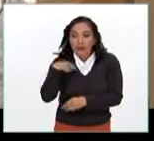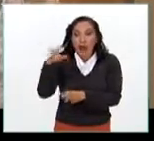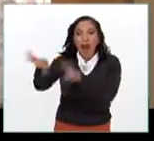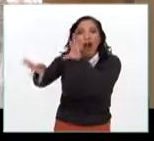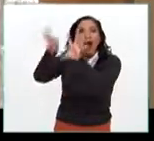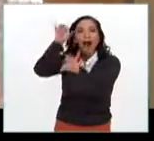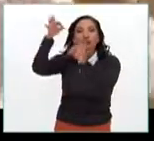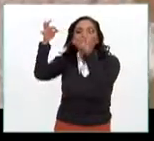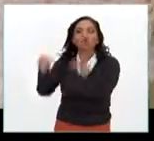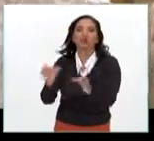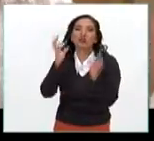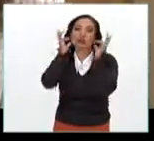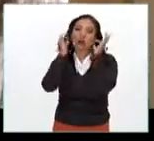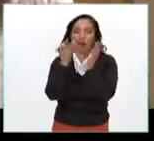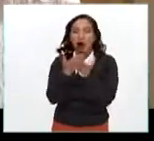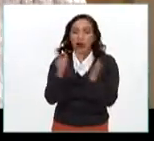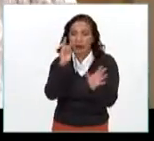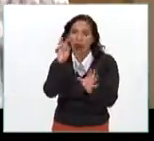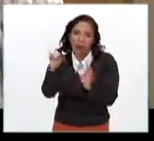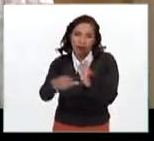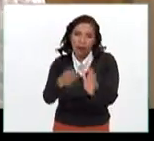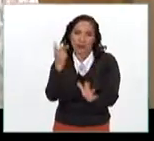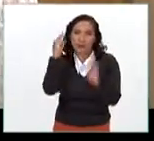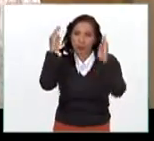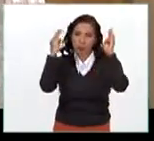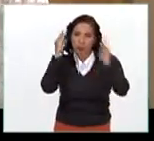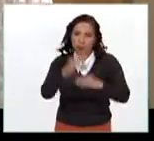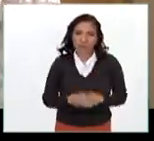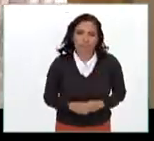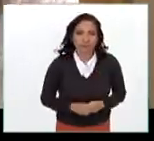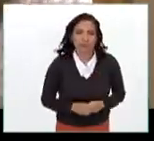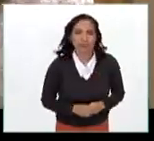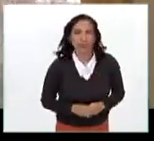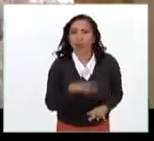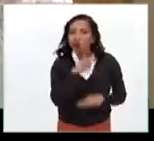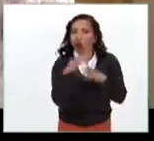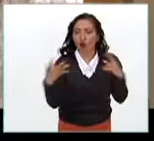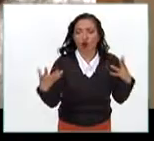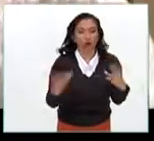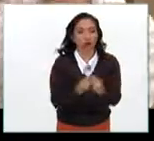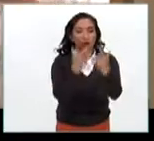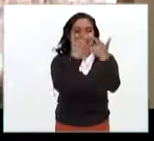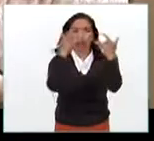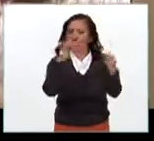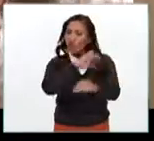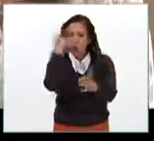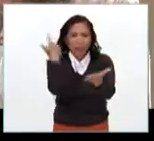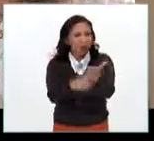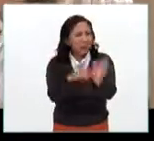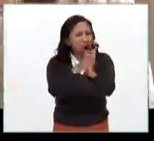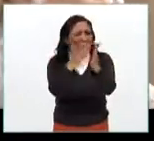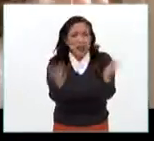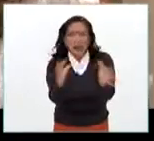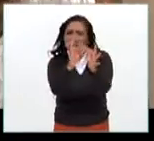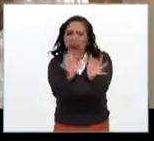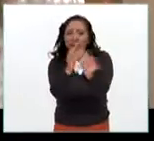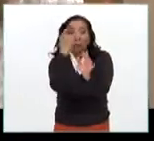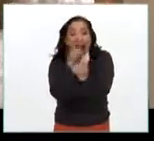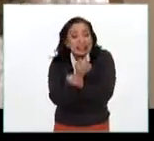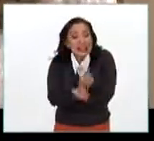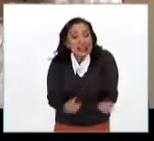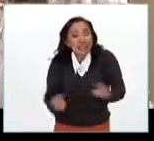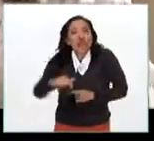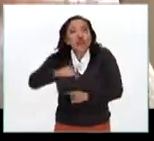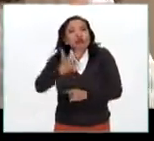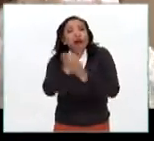las joyas intactas que hoy podemos observar en el museo. No, y todo eso está contado. Todo eso está contado, y está contado para niños